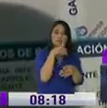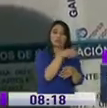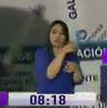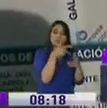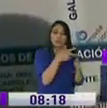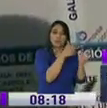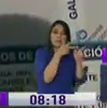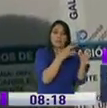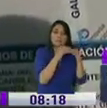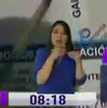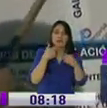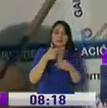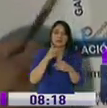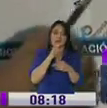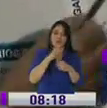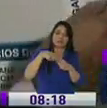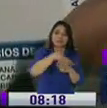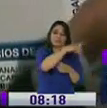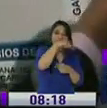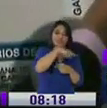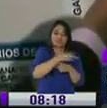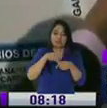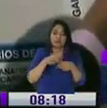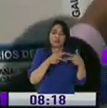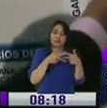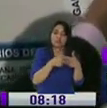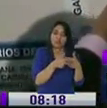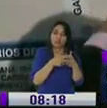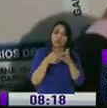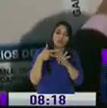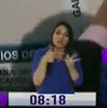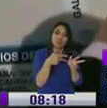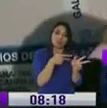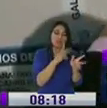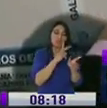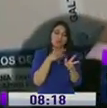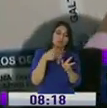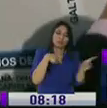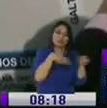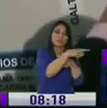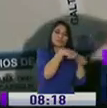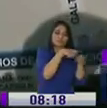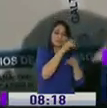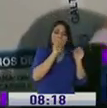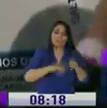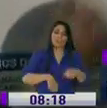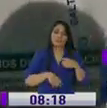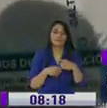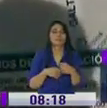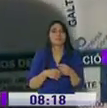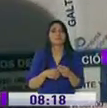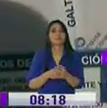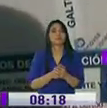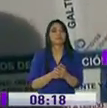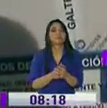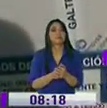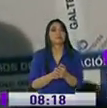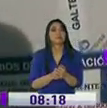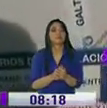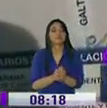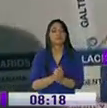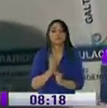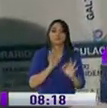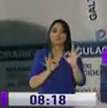la Rodrigo de Chávez y evitar que en este tramo de aquí, que justamente que se está señalando, se genere una intersección.